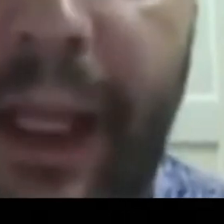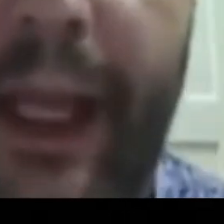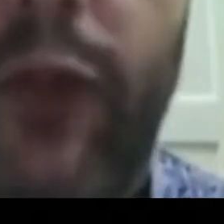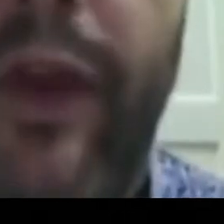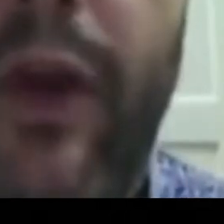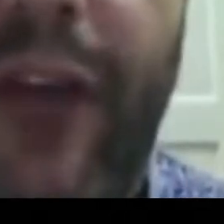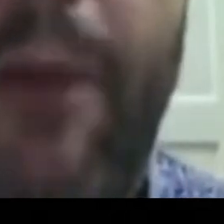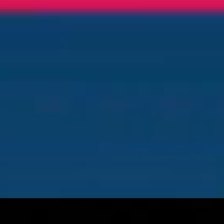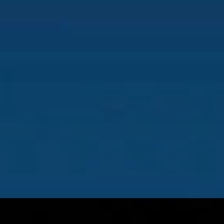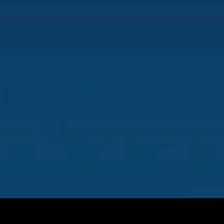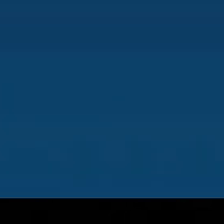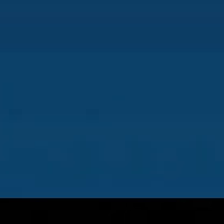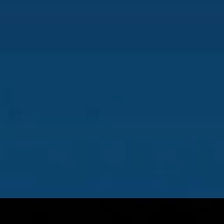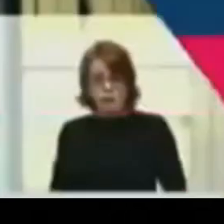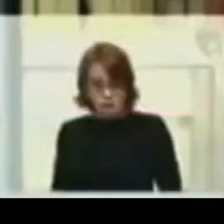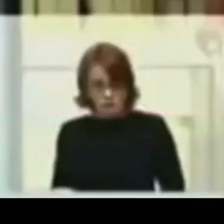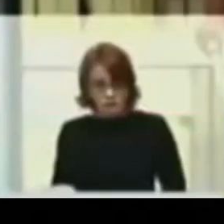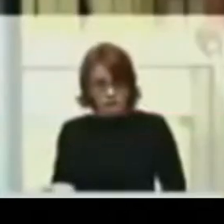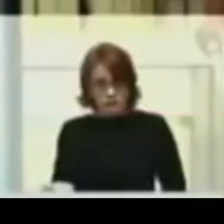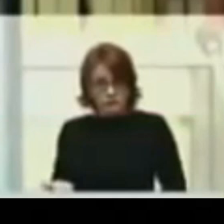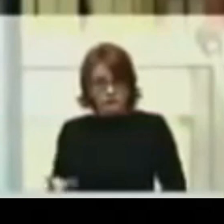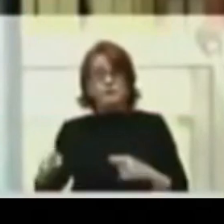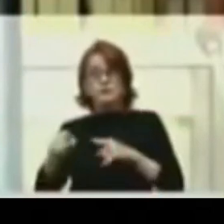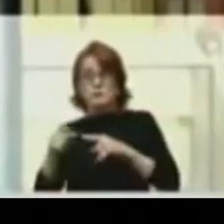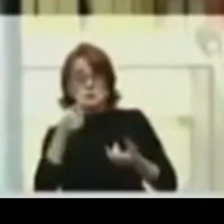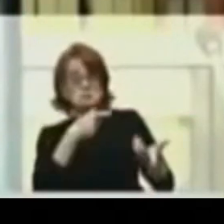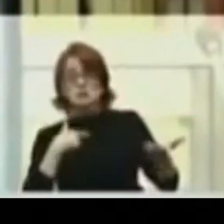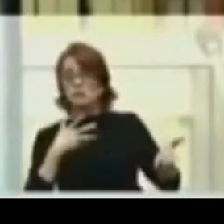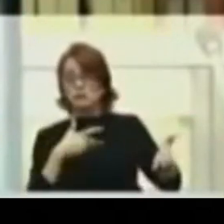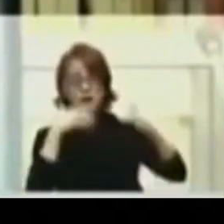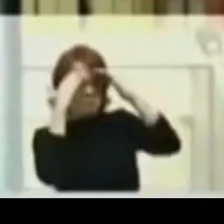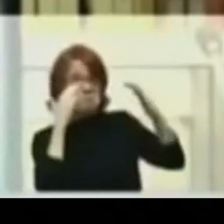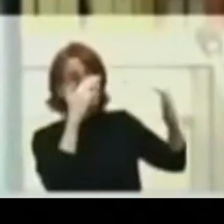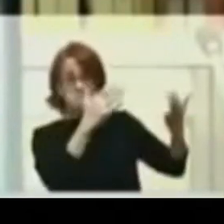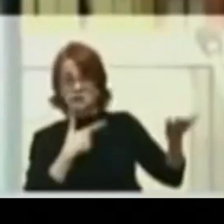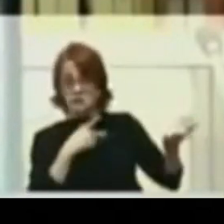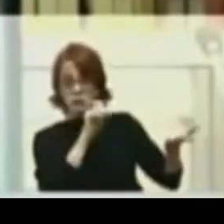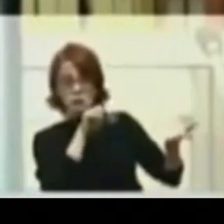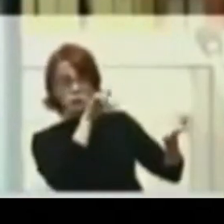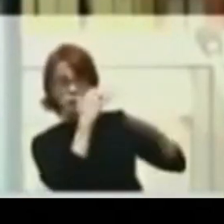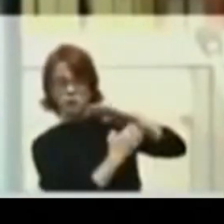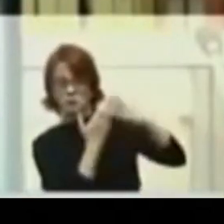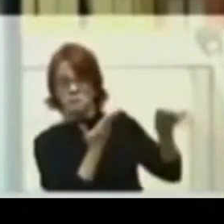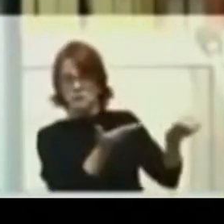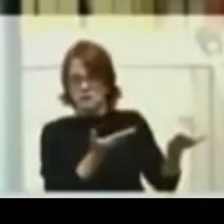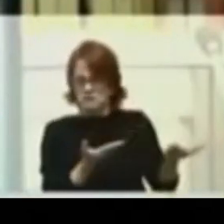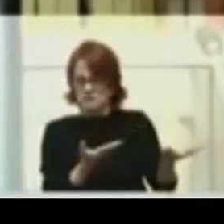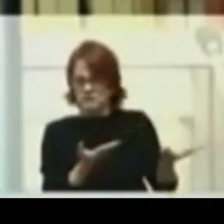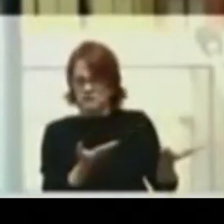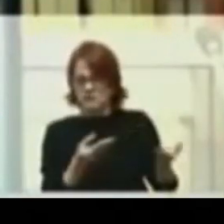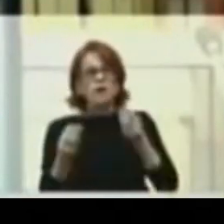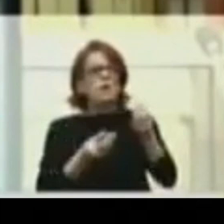quisiera que nos retrata, sí, por favor, Daniel. Esa parte es muy importante. Cuando él señala que estuvo con